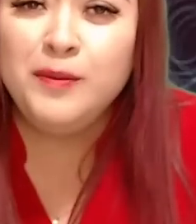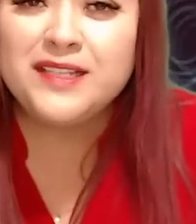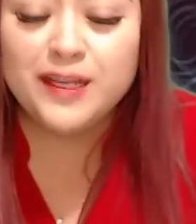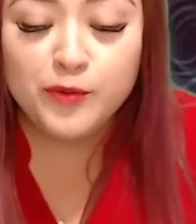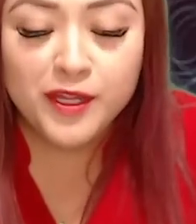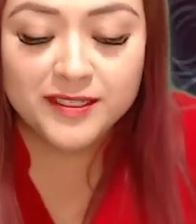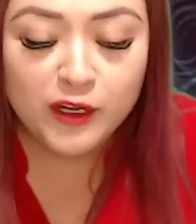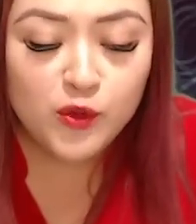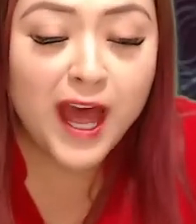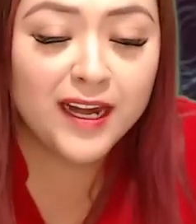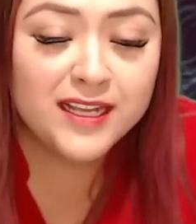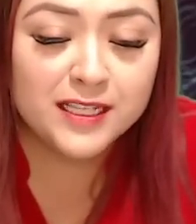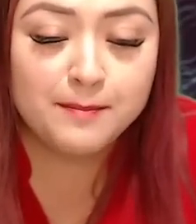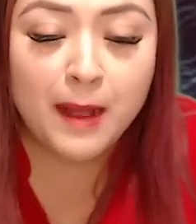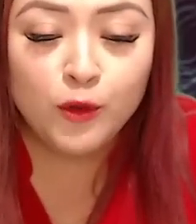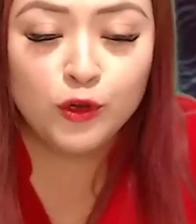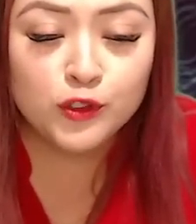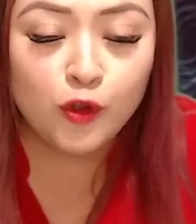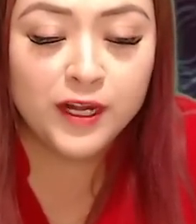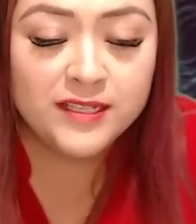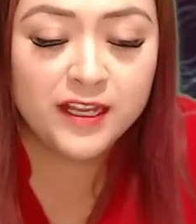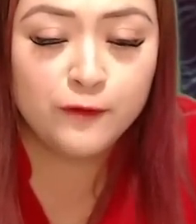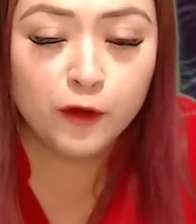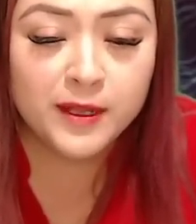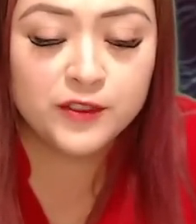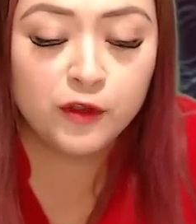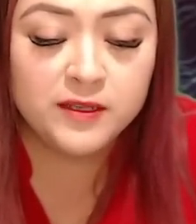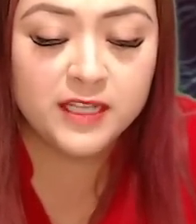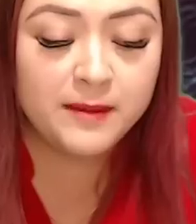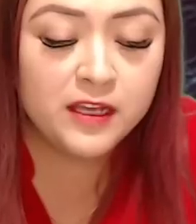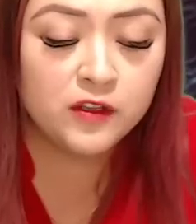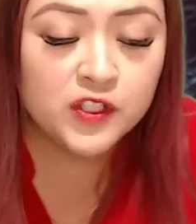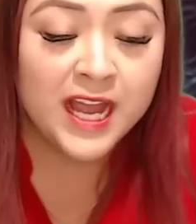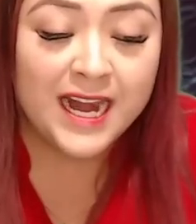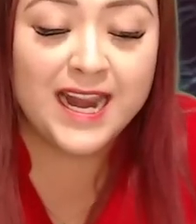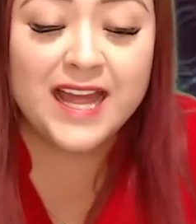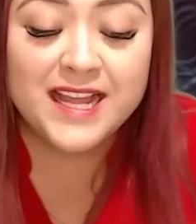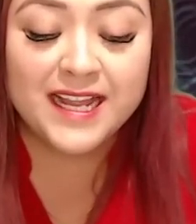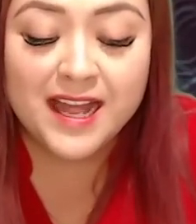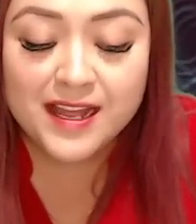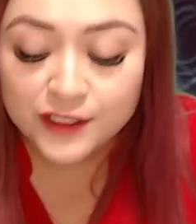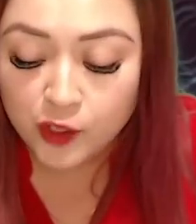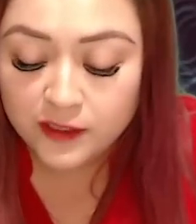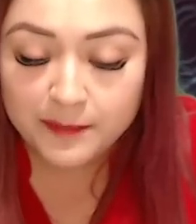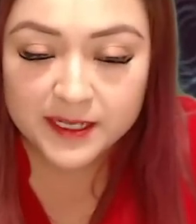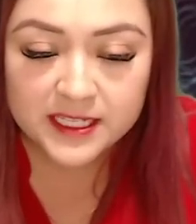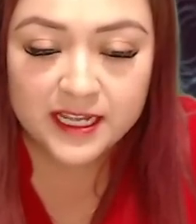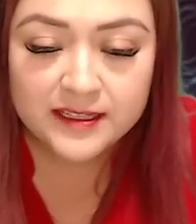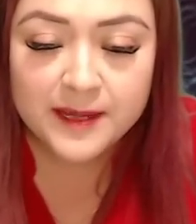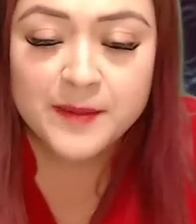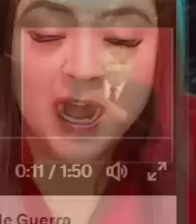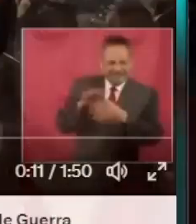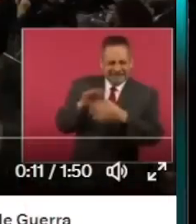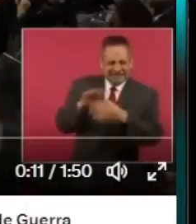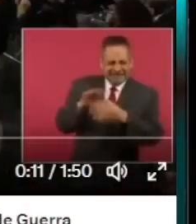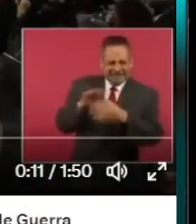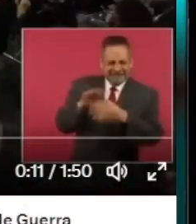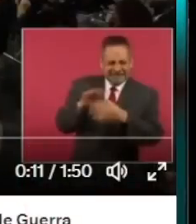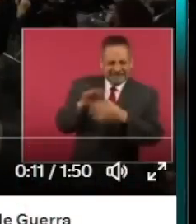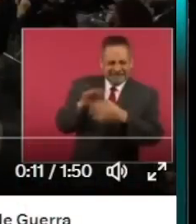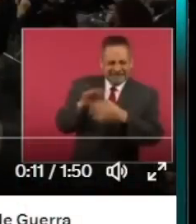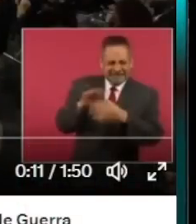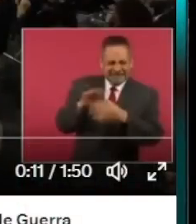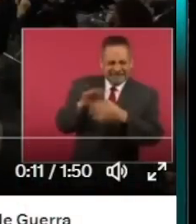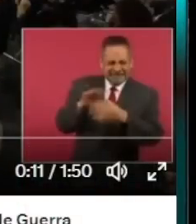Un placer poder saludarles. Vámonos con esta información, mis amigos. La declaración del presidente Andrés